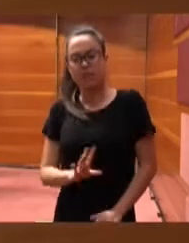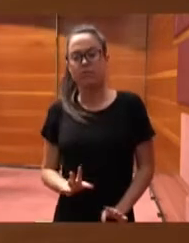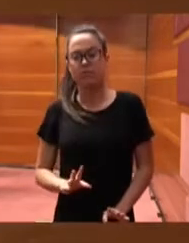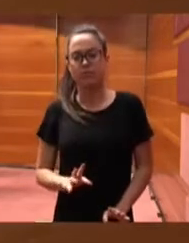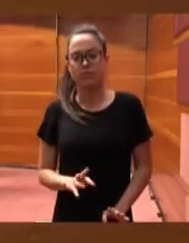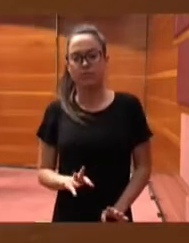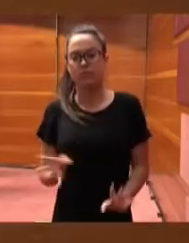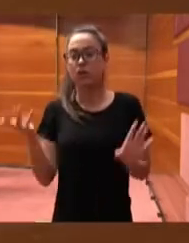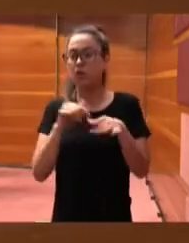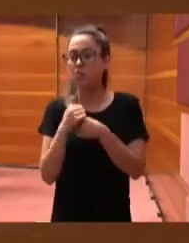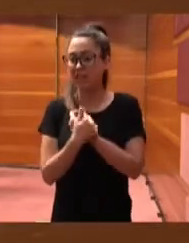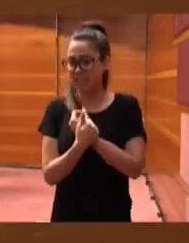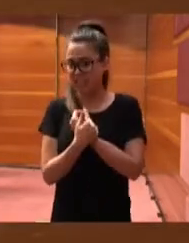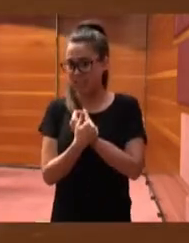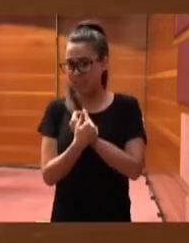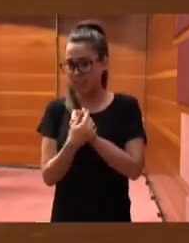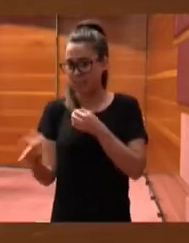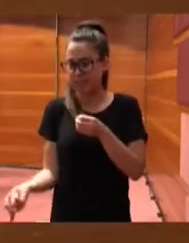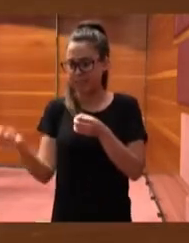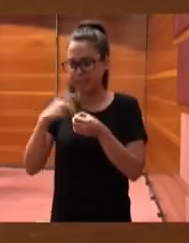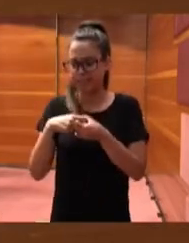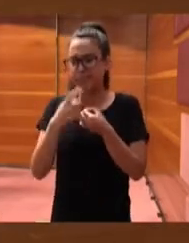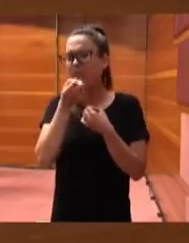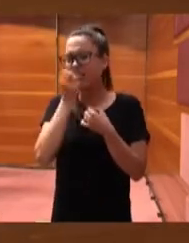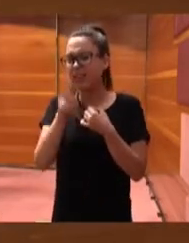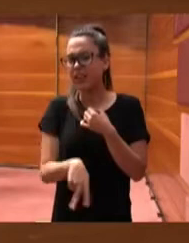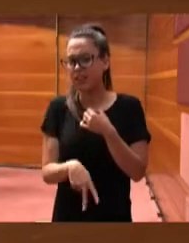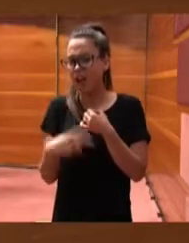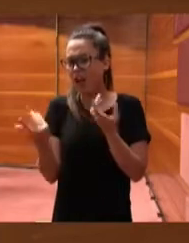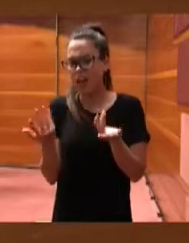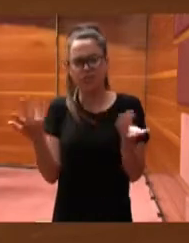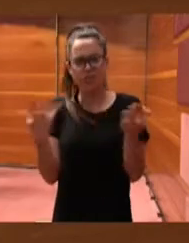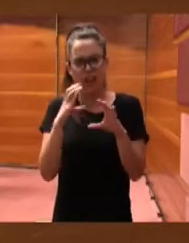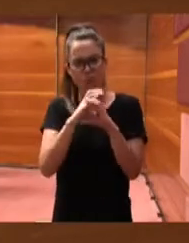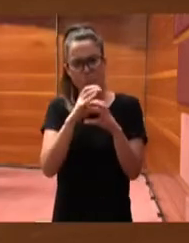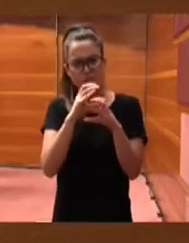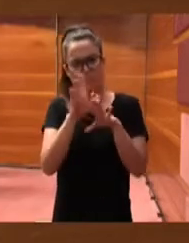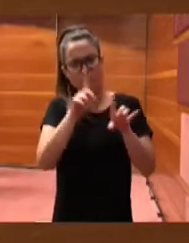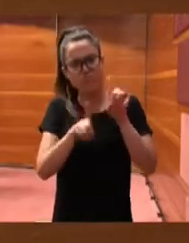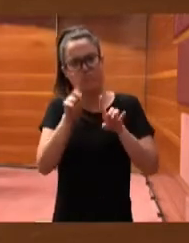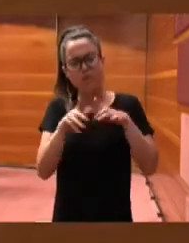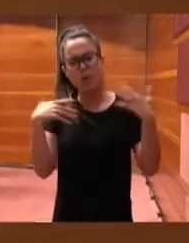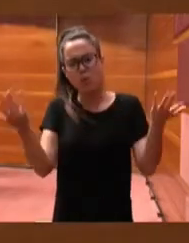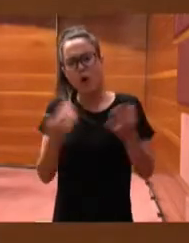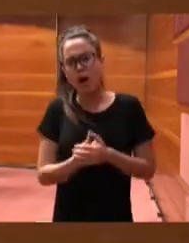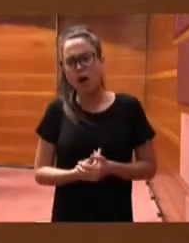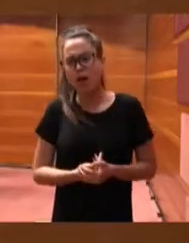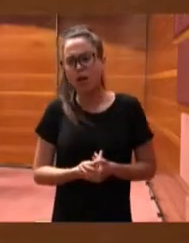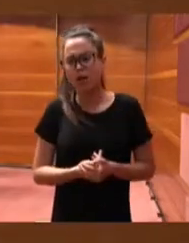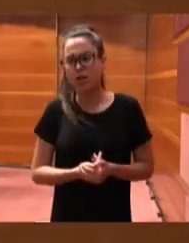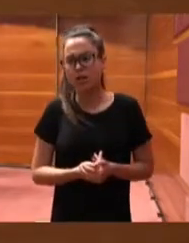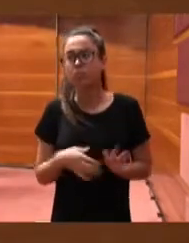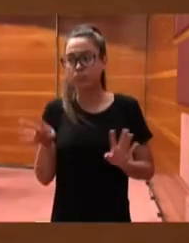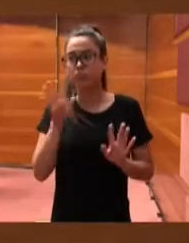participación? ¿Hay una falta de comunicación aquí? ¿Hay un error de comunicación? Porque la culpa siempre tiene la comunicación, ¿eh, chicos?